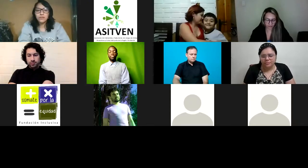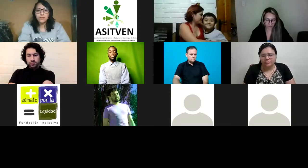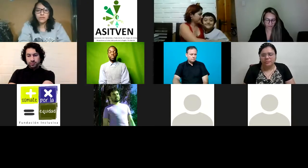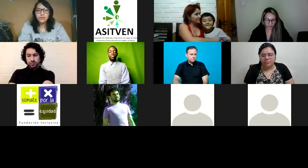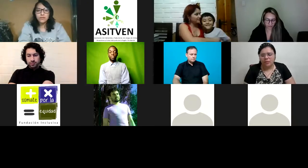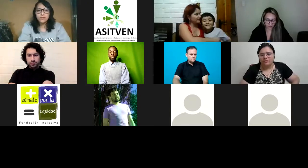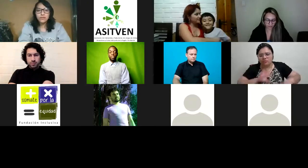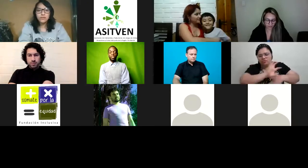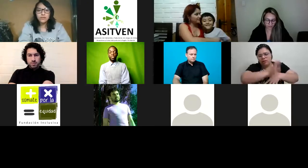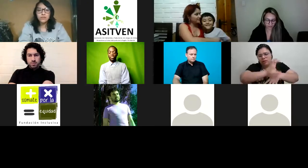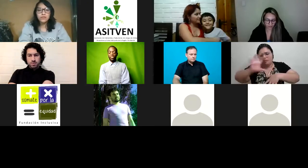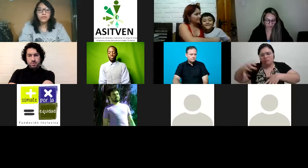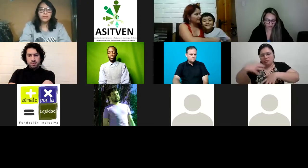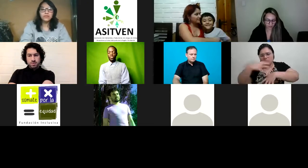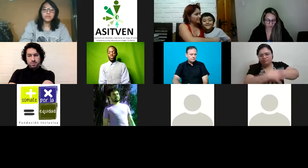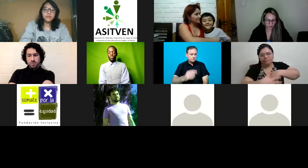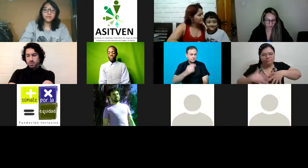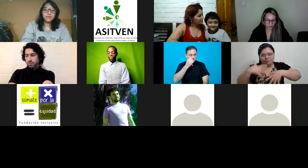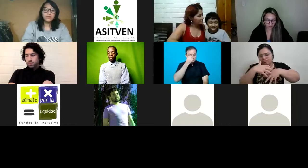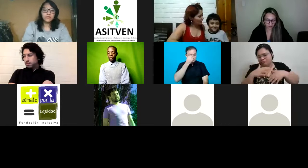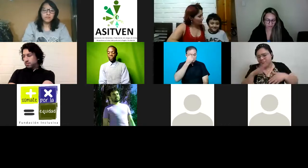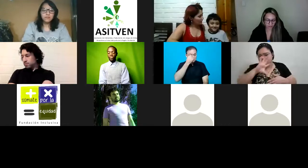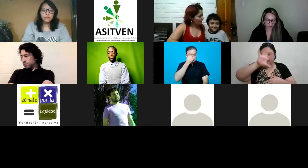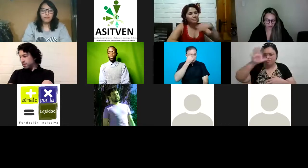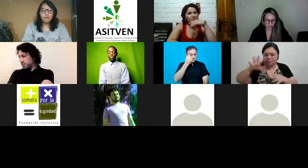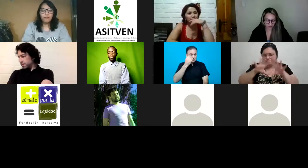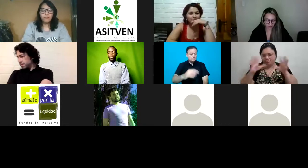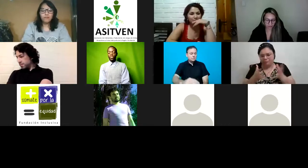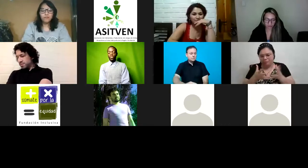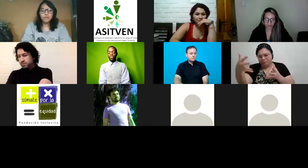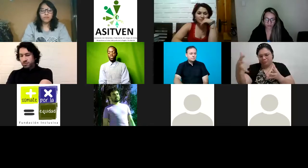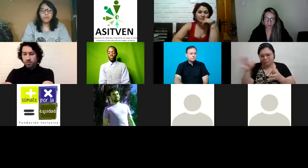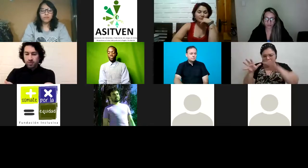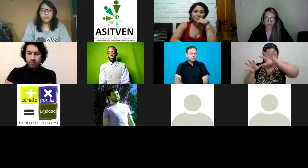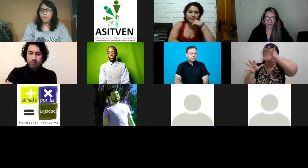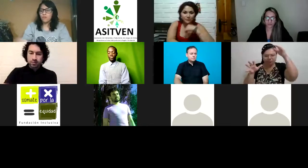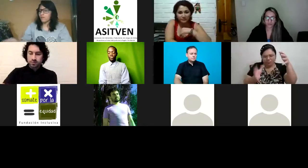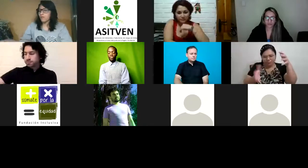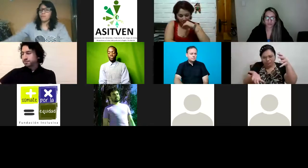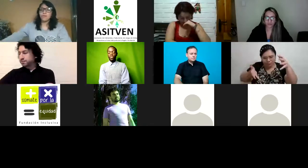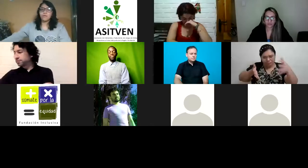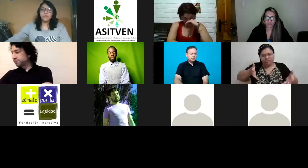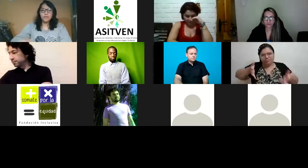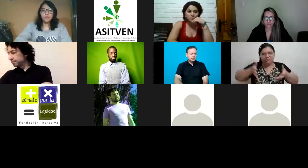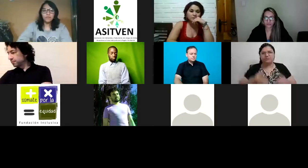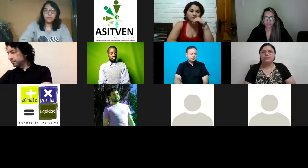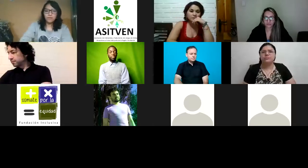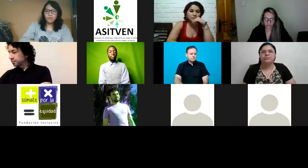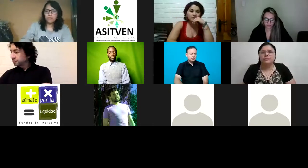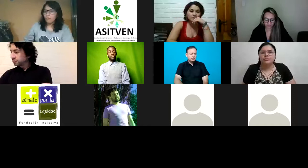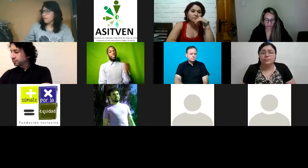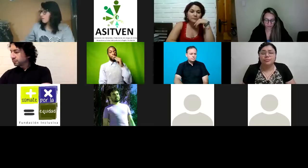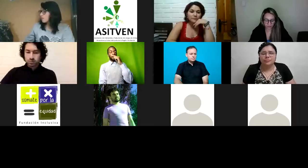sea seña internacional o lengua de señas internacional o sistema internacional o el nombre que le demos,